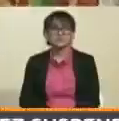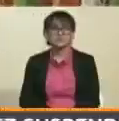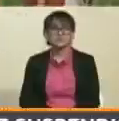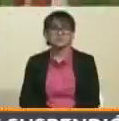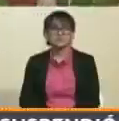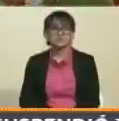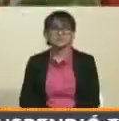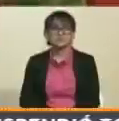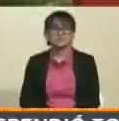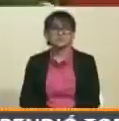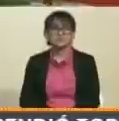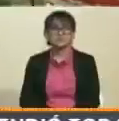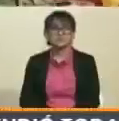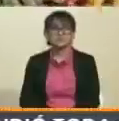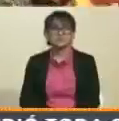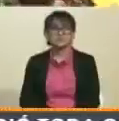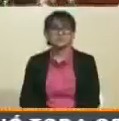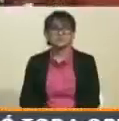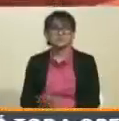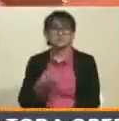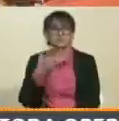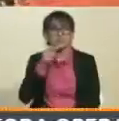Yo soy un presidente pueblo.